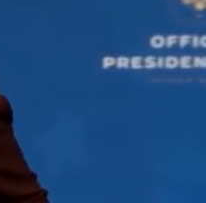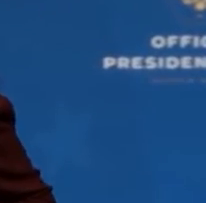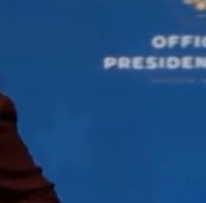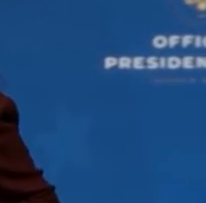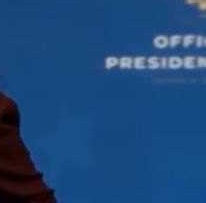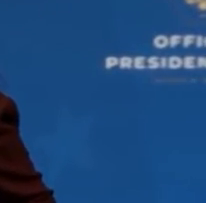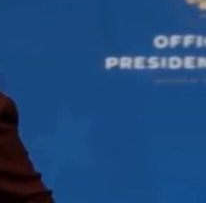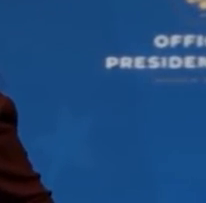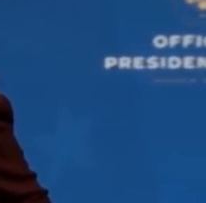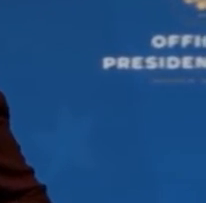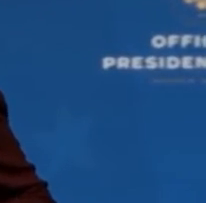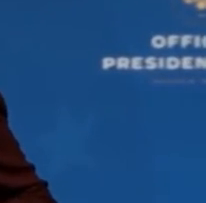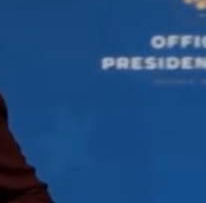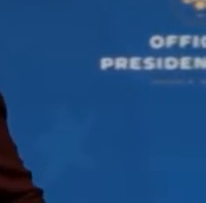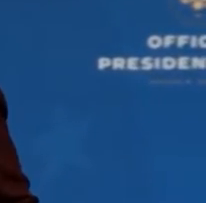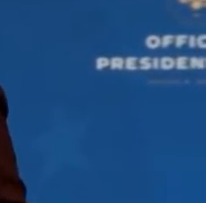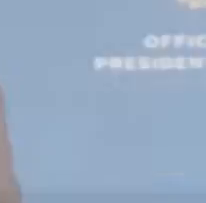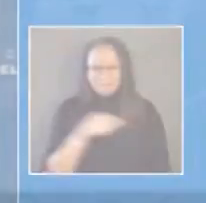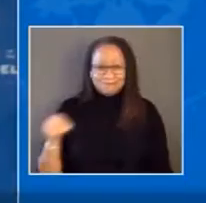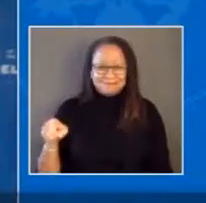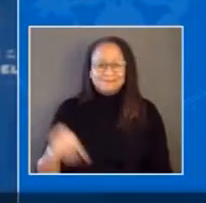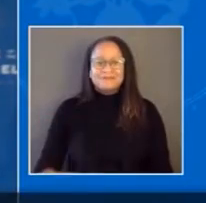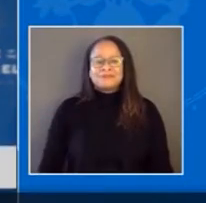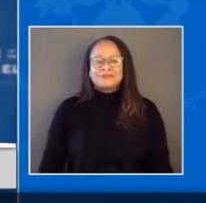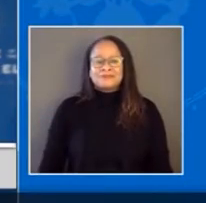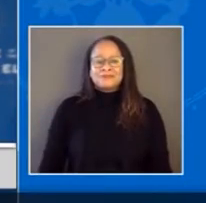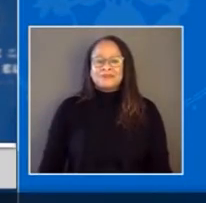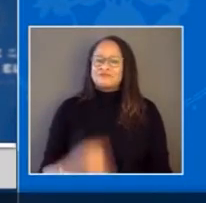para cumplir con los retos de este momento